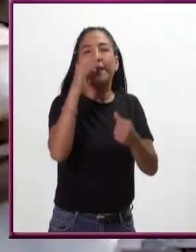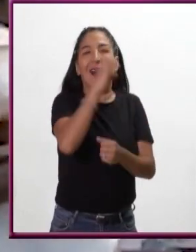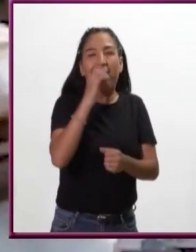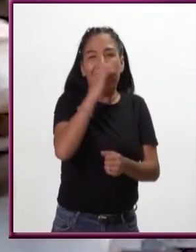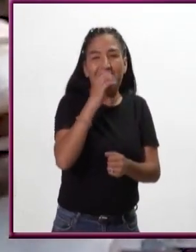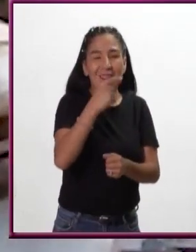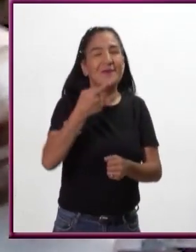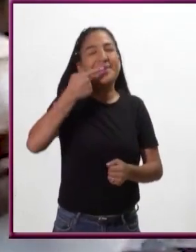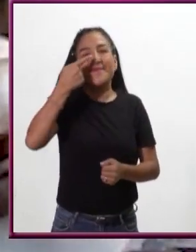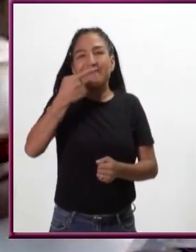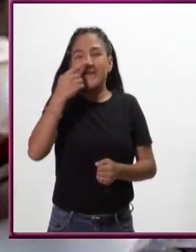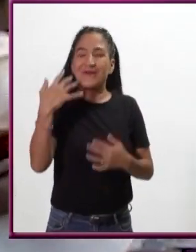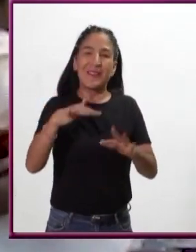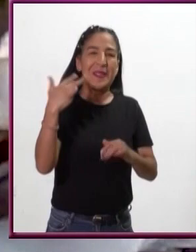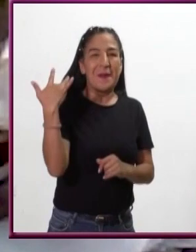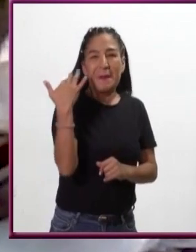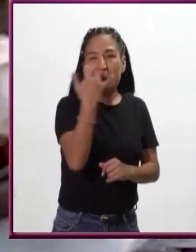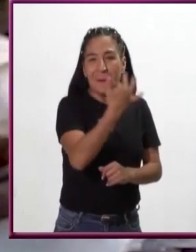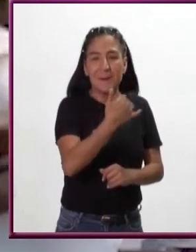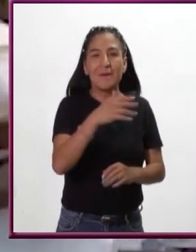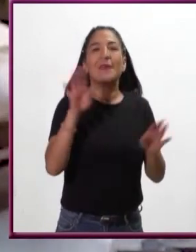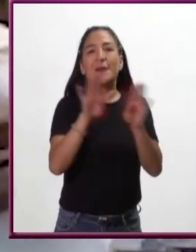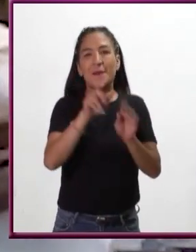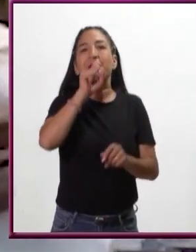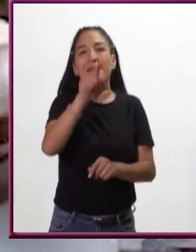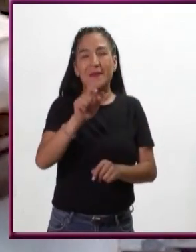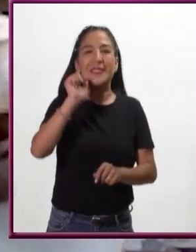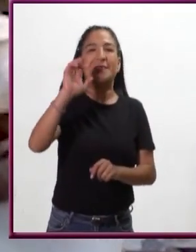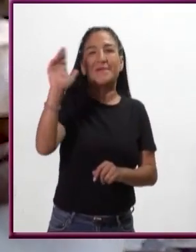el pan, es riquísimo el olor y a lo mejor nos